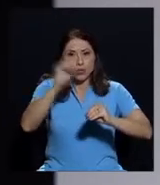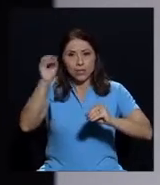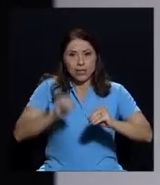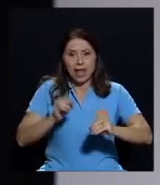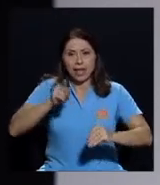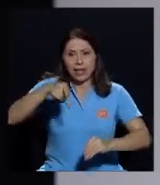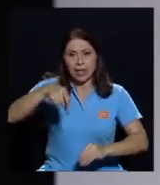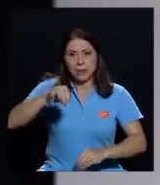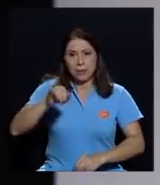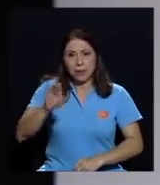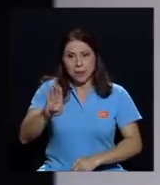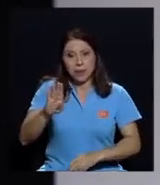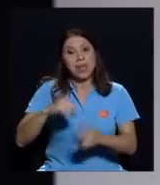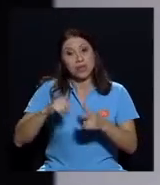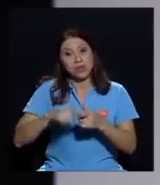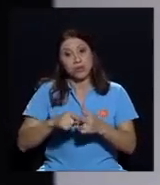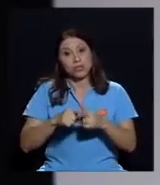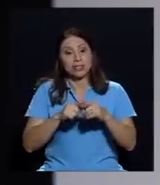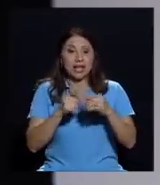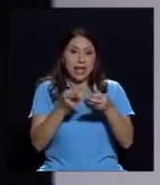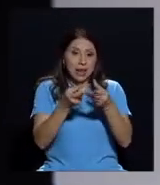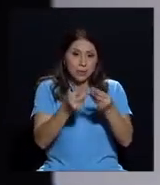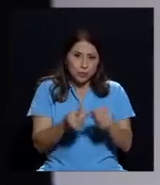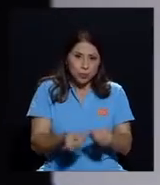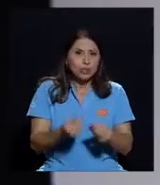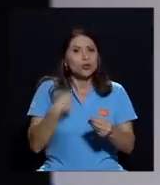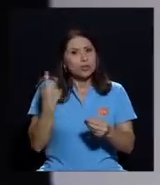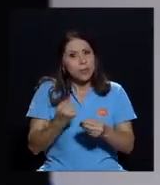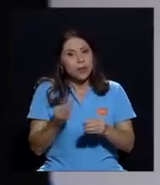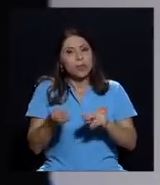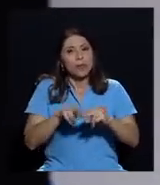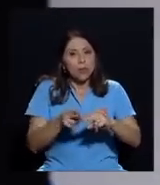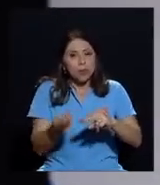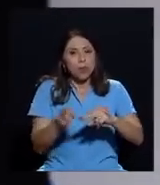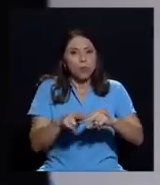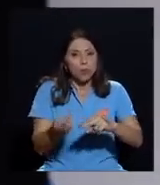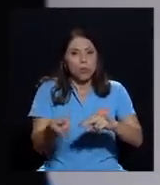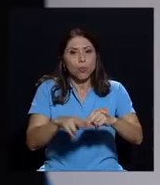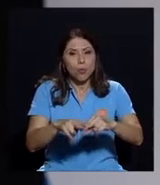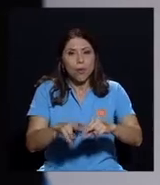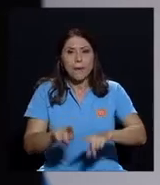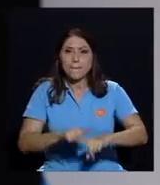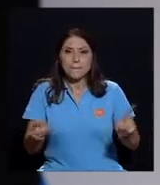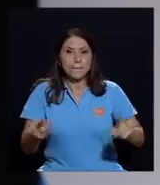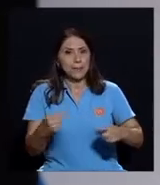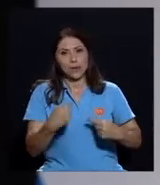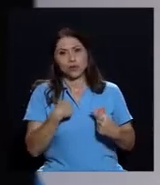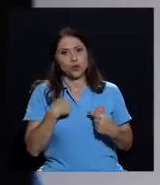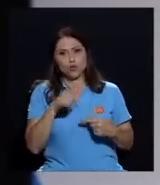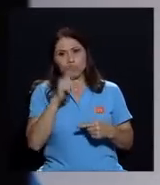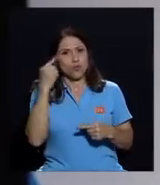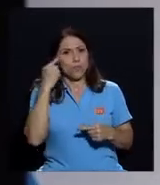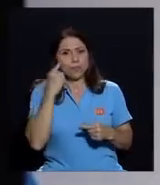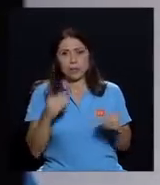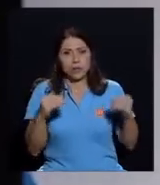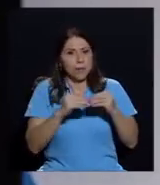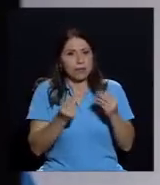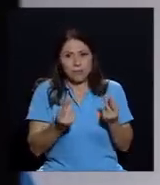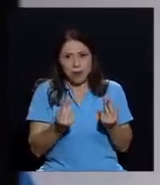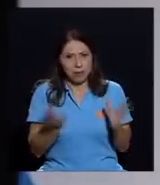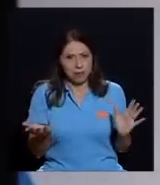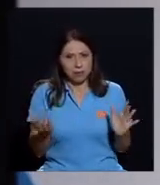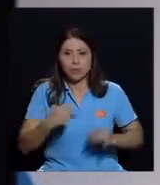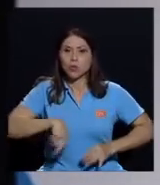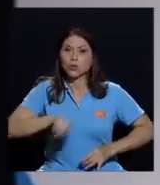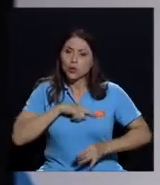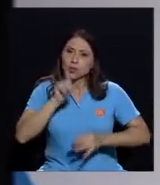de presupuestos otro supuesto nominalmente crece pero en efecto yo no estoy contando con que vaya a ver más plata tenemos que hacer más